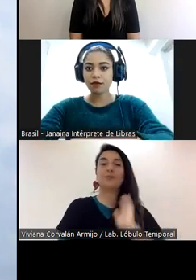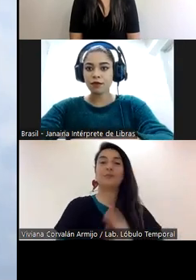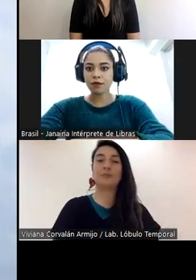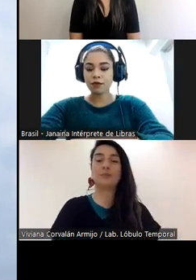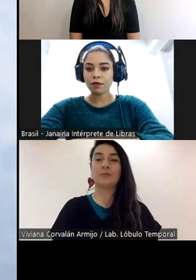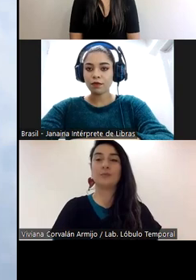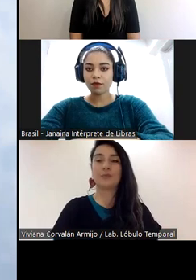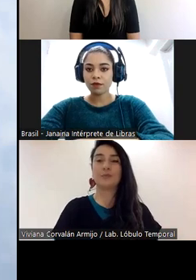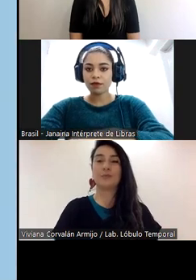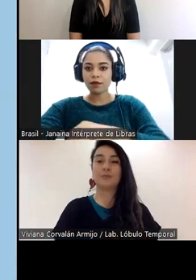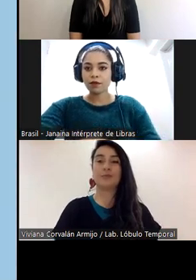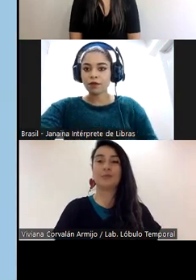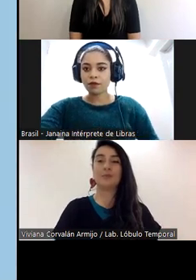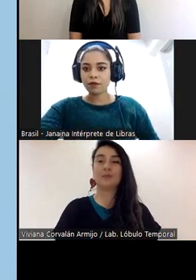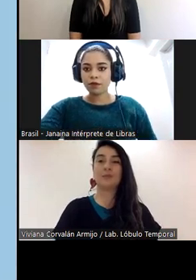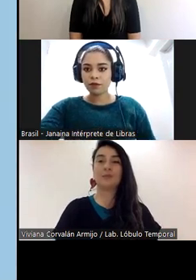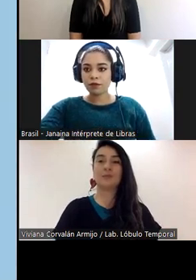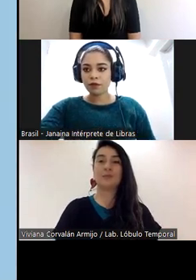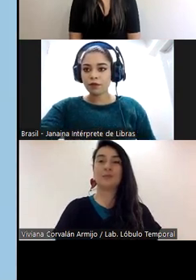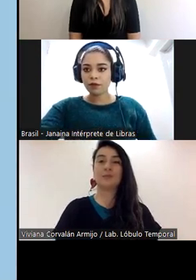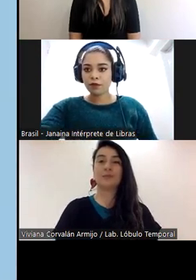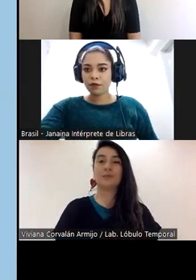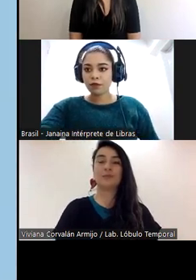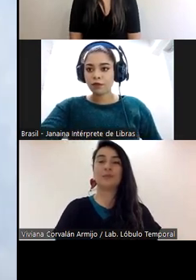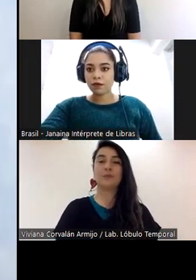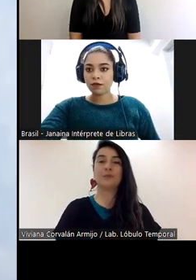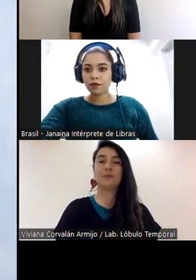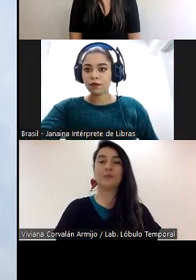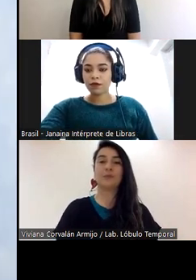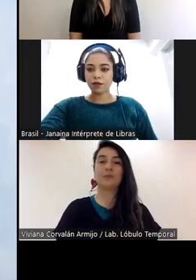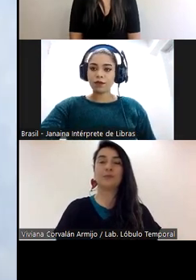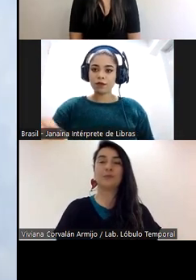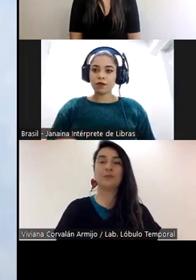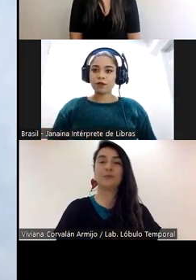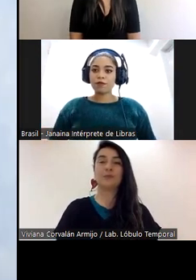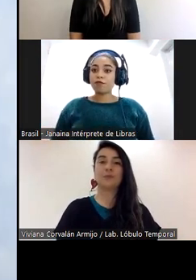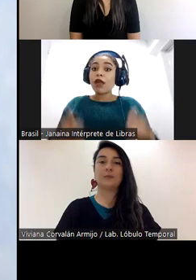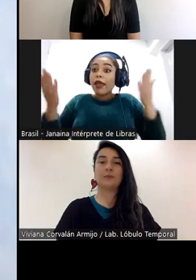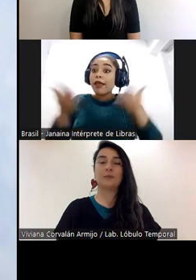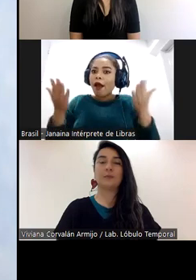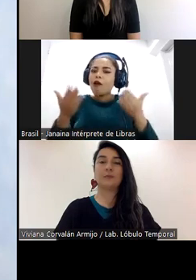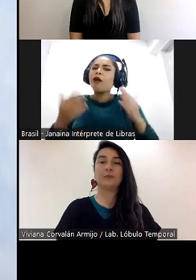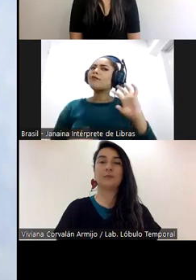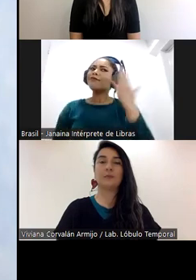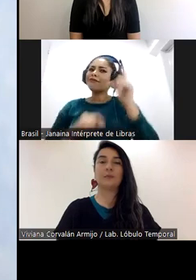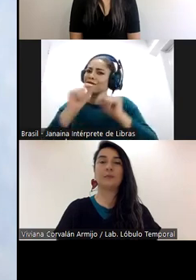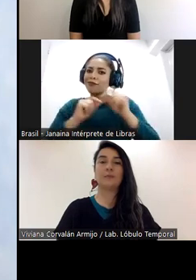¿Y ahora? pasa? ¿Por qué estoy